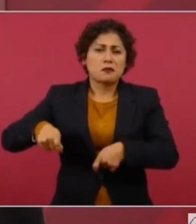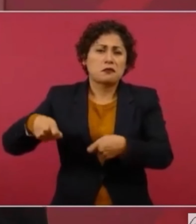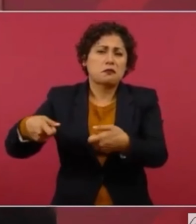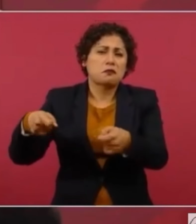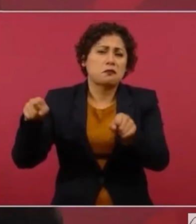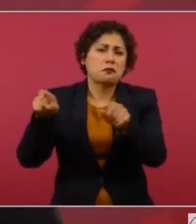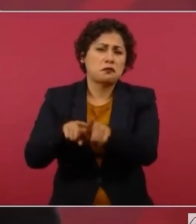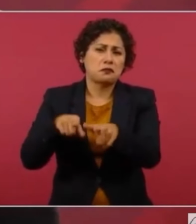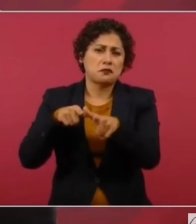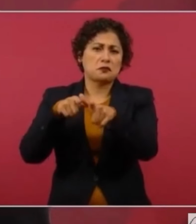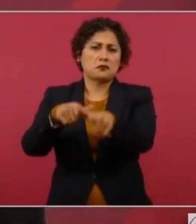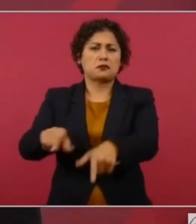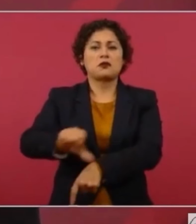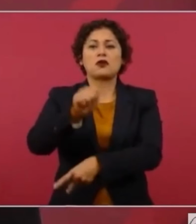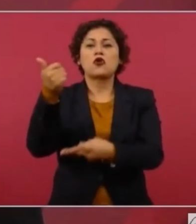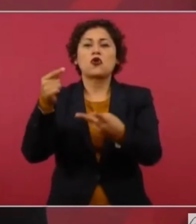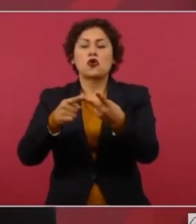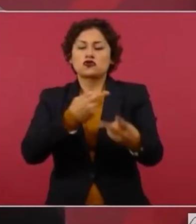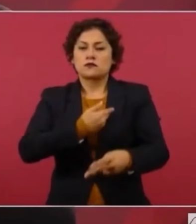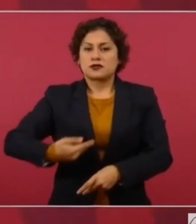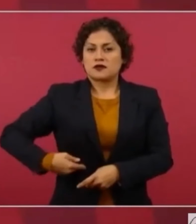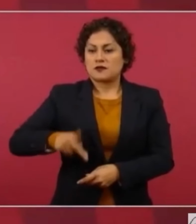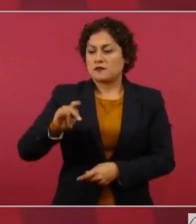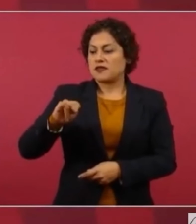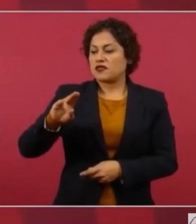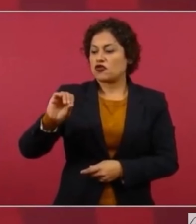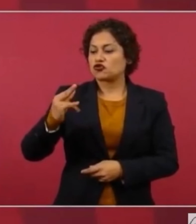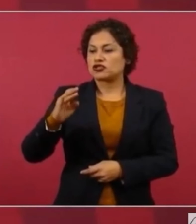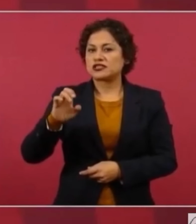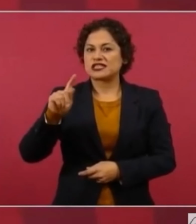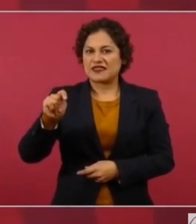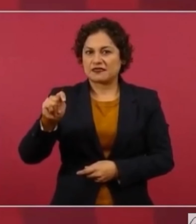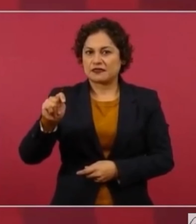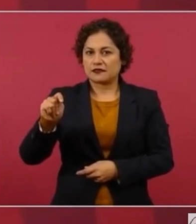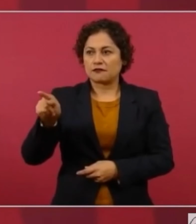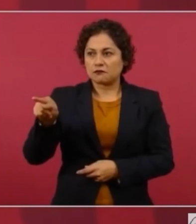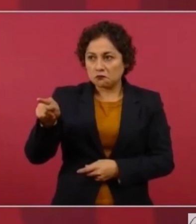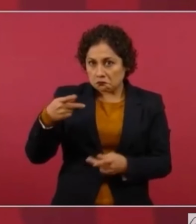Se murió Pinochet, pero siguió